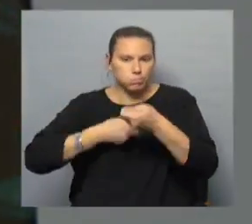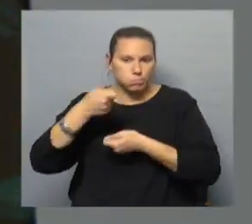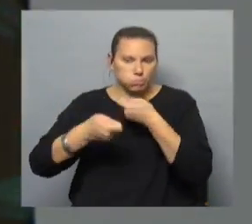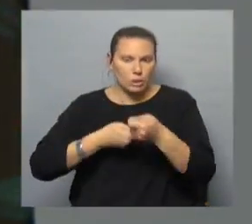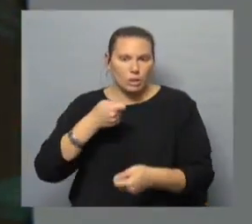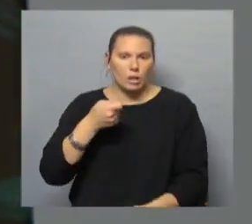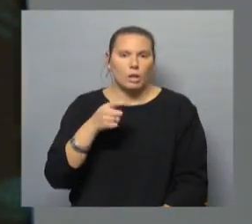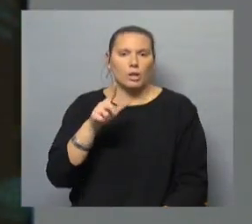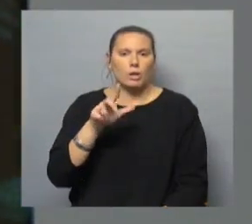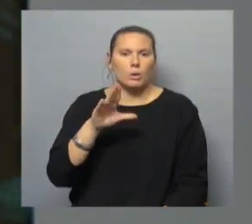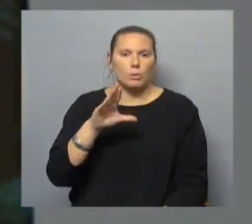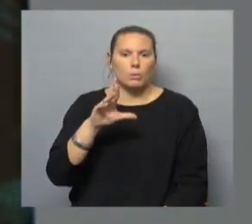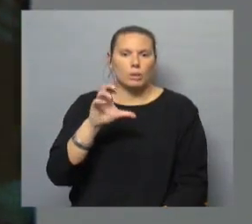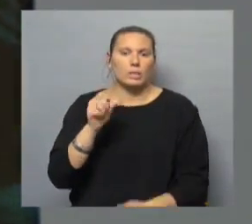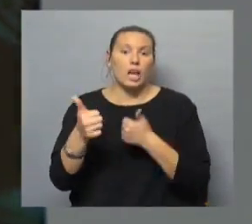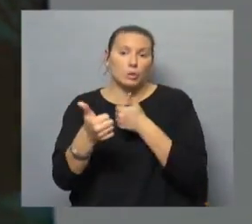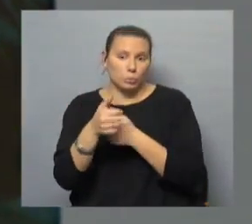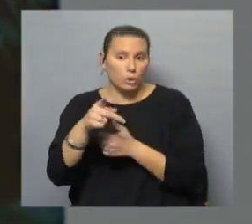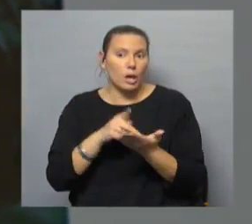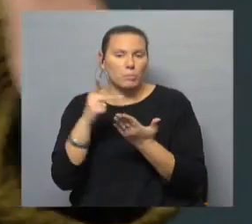de este proyecto.